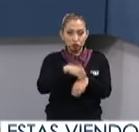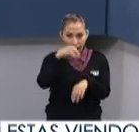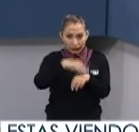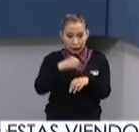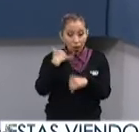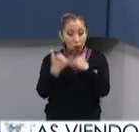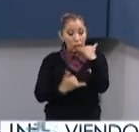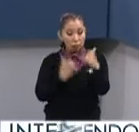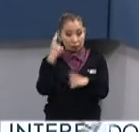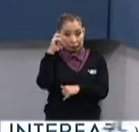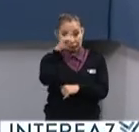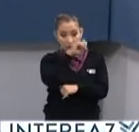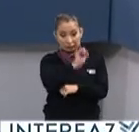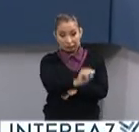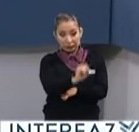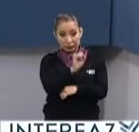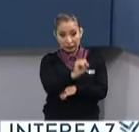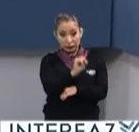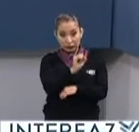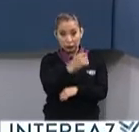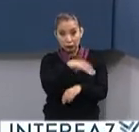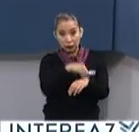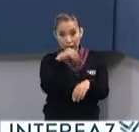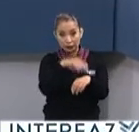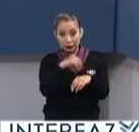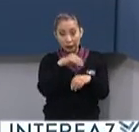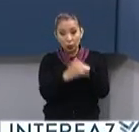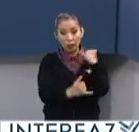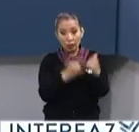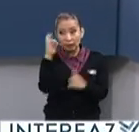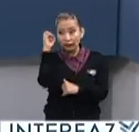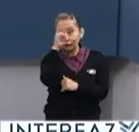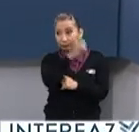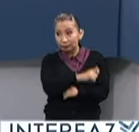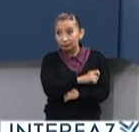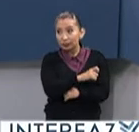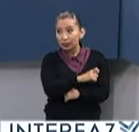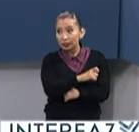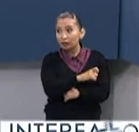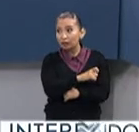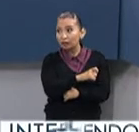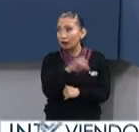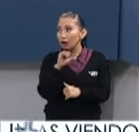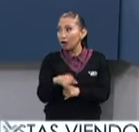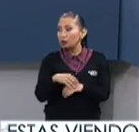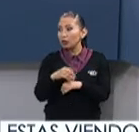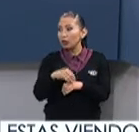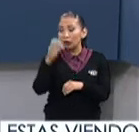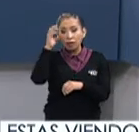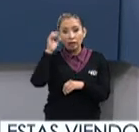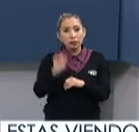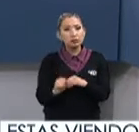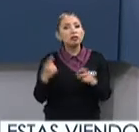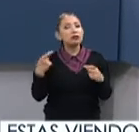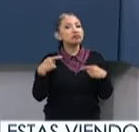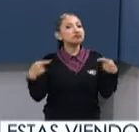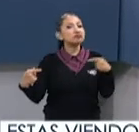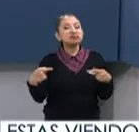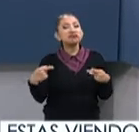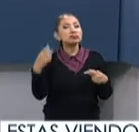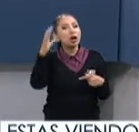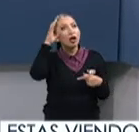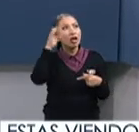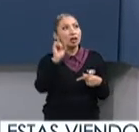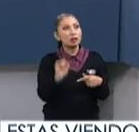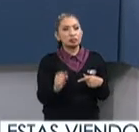partido muy complicado. ¿El próximo sábado contra Suecia? Sí. Va a ser un partido muy difícil. Hoy de hecho jugaron, hoy Suecia contra Corea del Sur. ¿Cuánto quedaron? Corea del